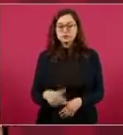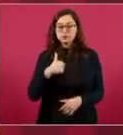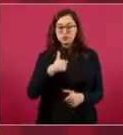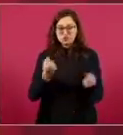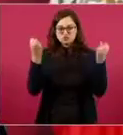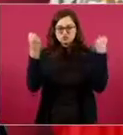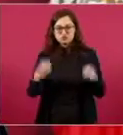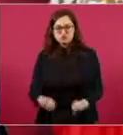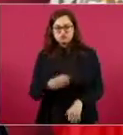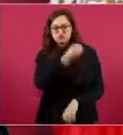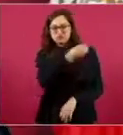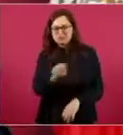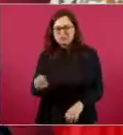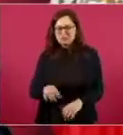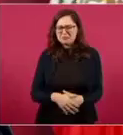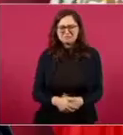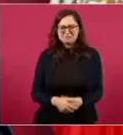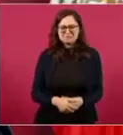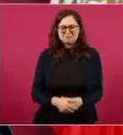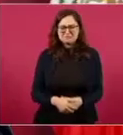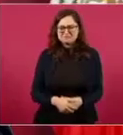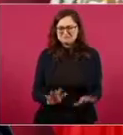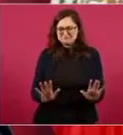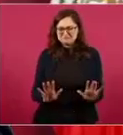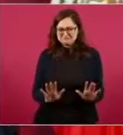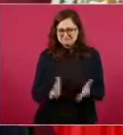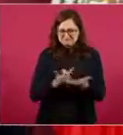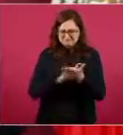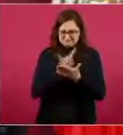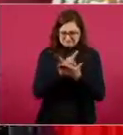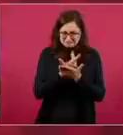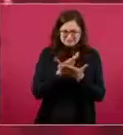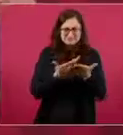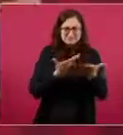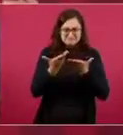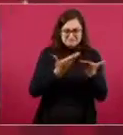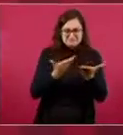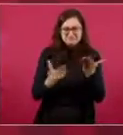todo por la razón y el derecho. De ahí vamos,